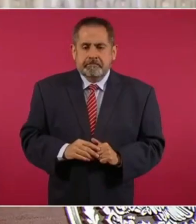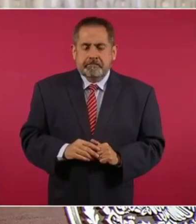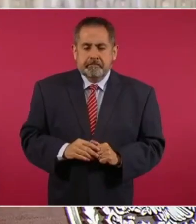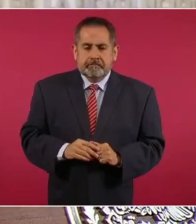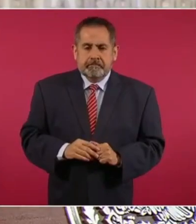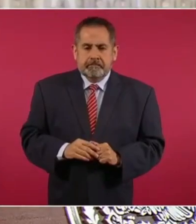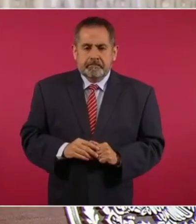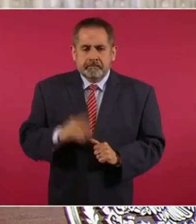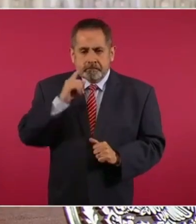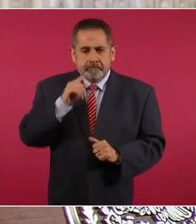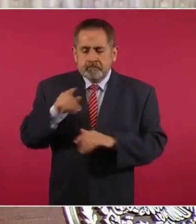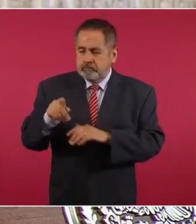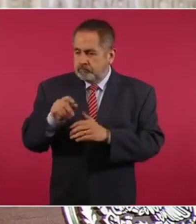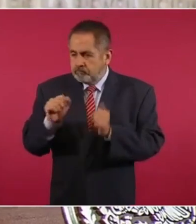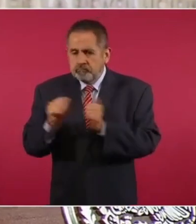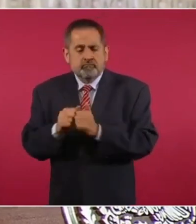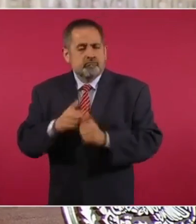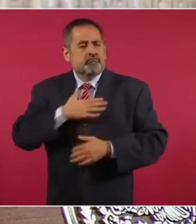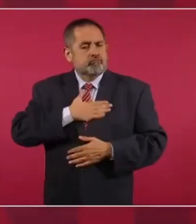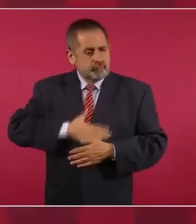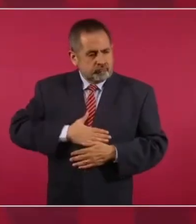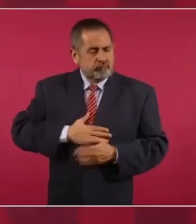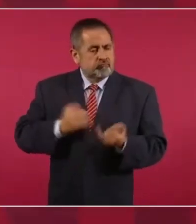que tenga que ver con justicia y al mismo tiempo